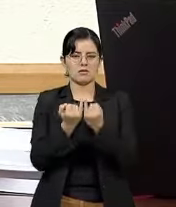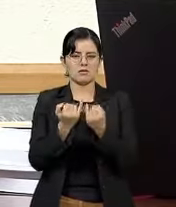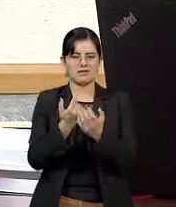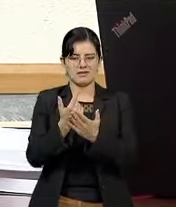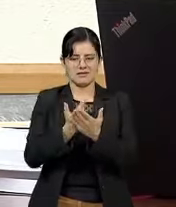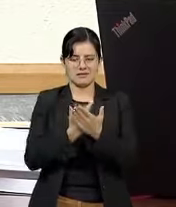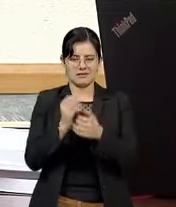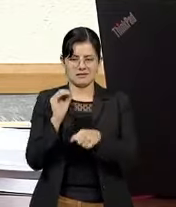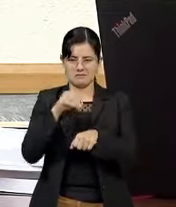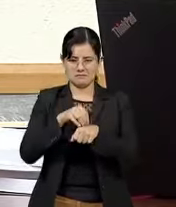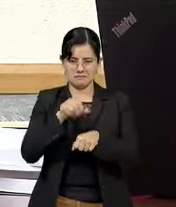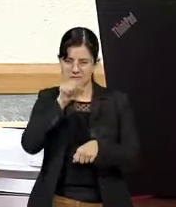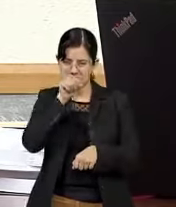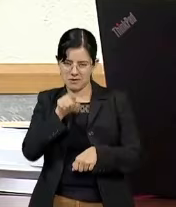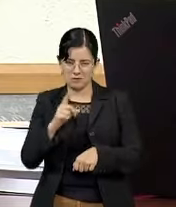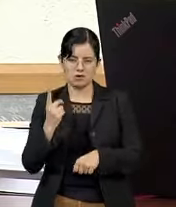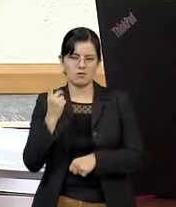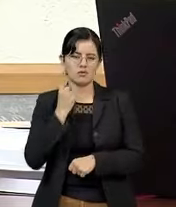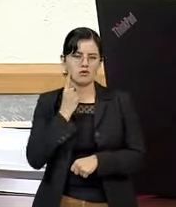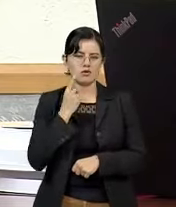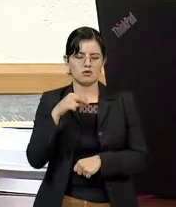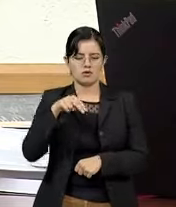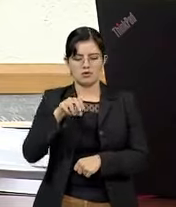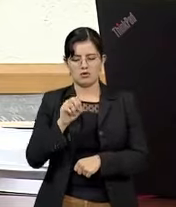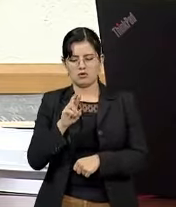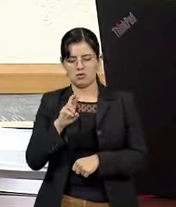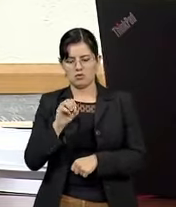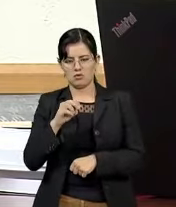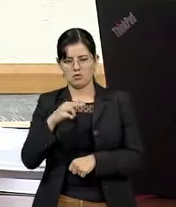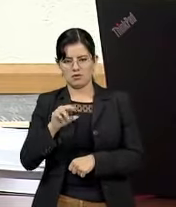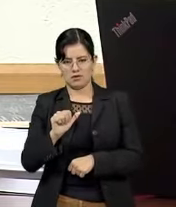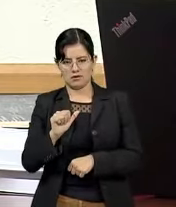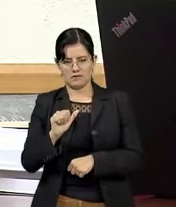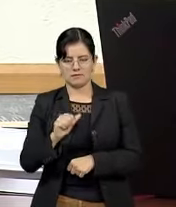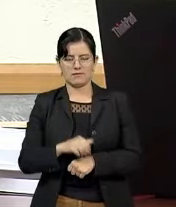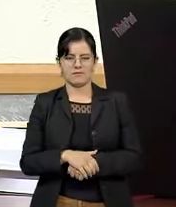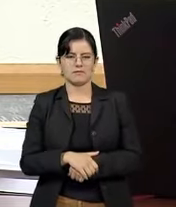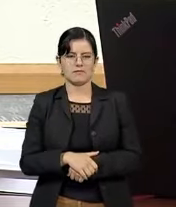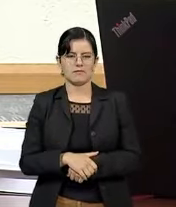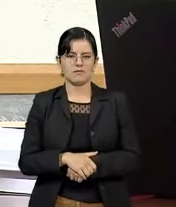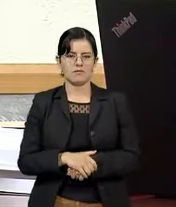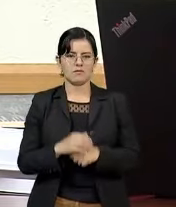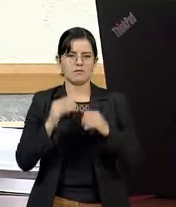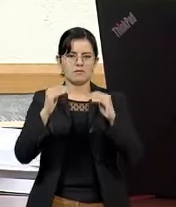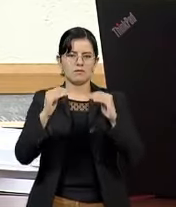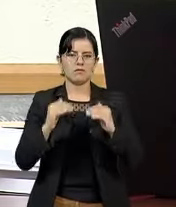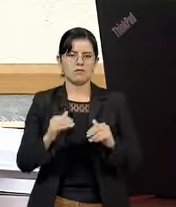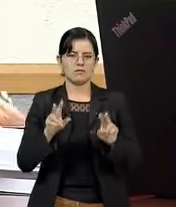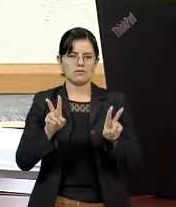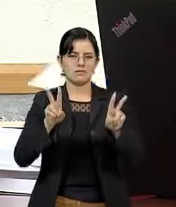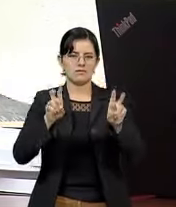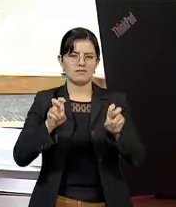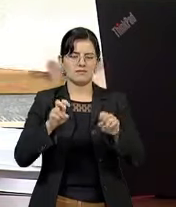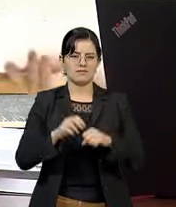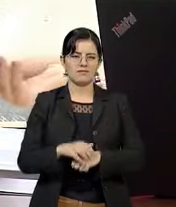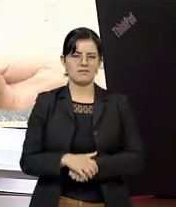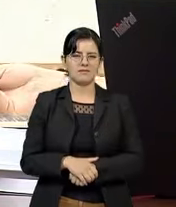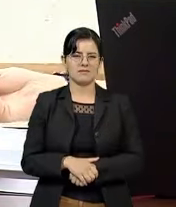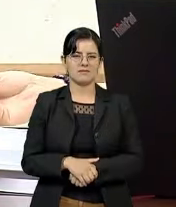el diputado Noroña que es el siguiente asunto